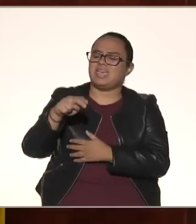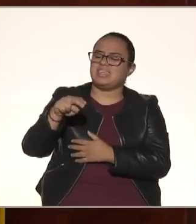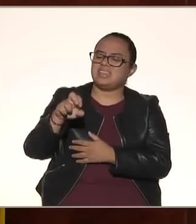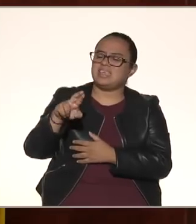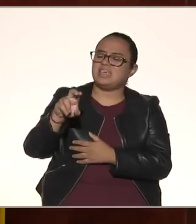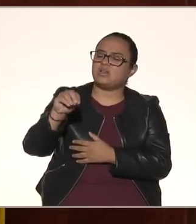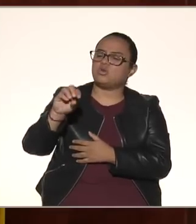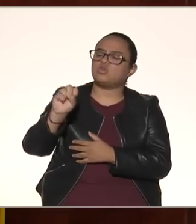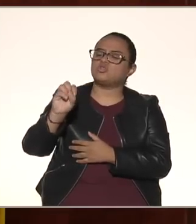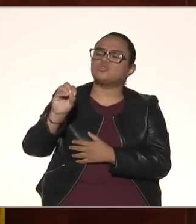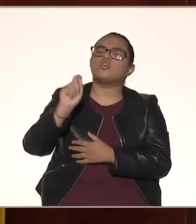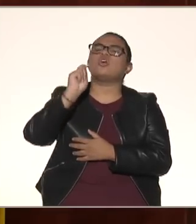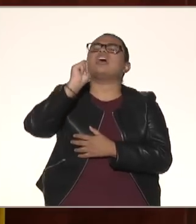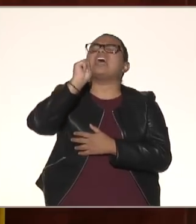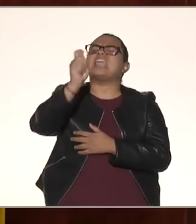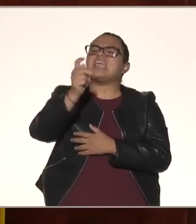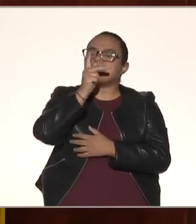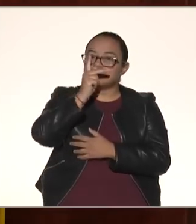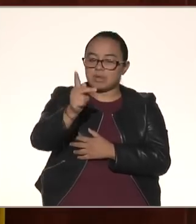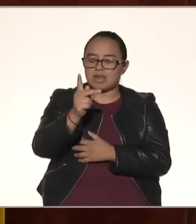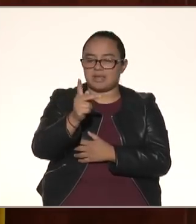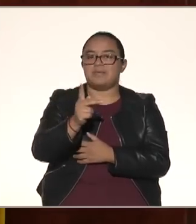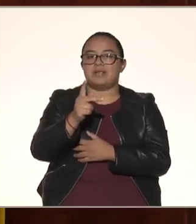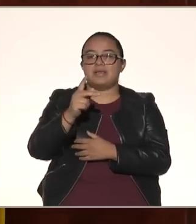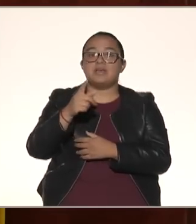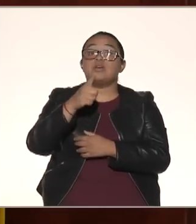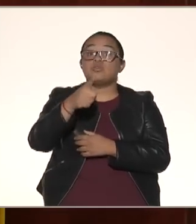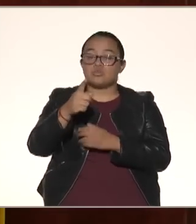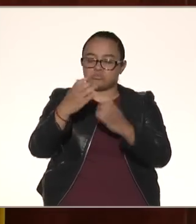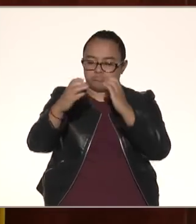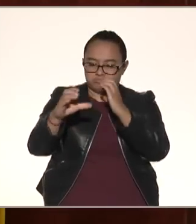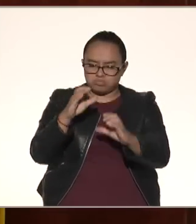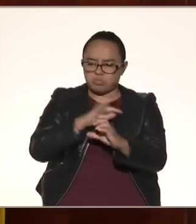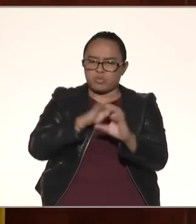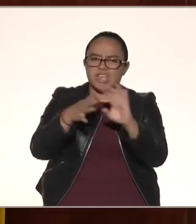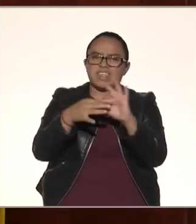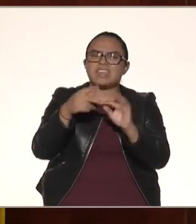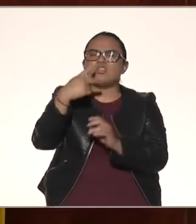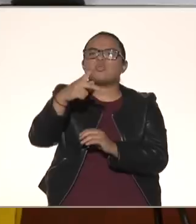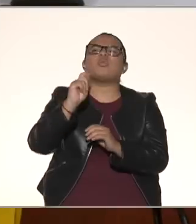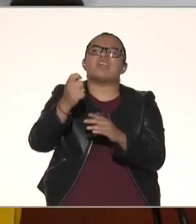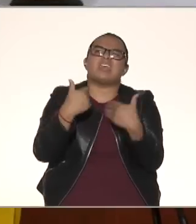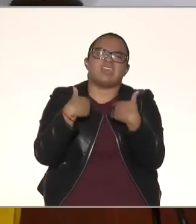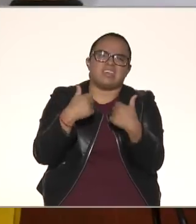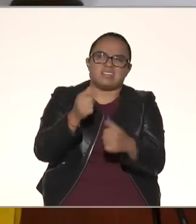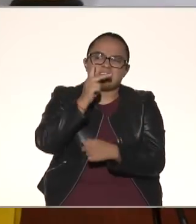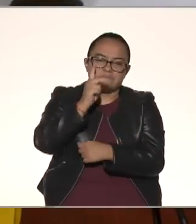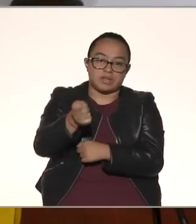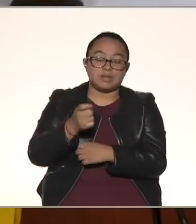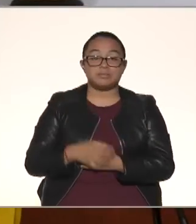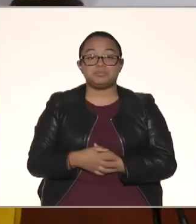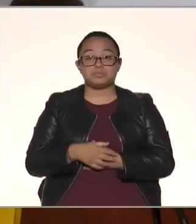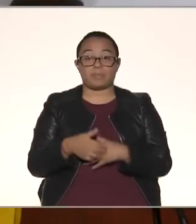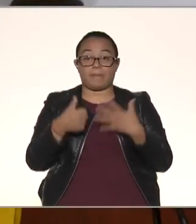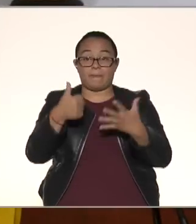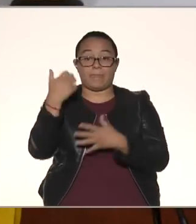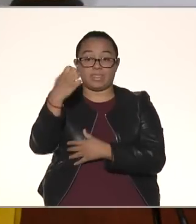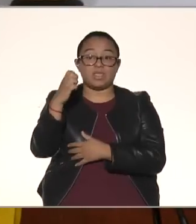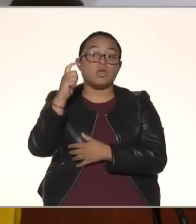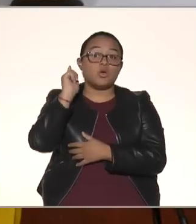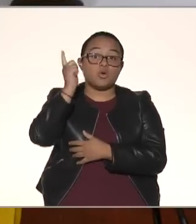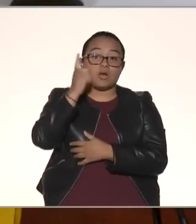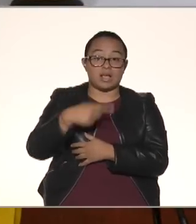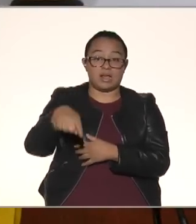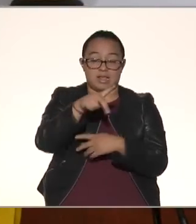porque todos sus comentarios queremos saberlos para leerlos aquí con el padre. Así es, y ojalá que este 6 de enero los reyes magos pues